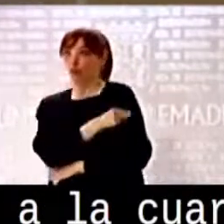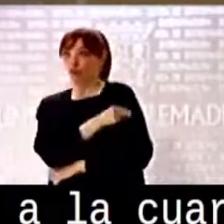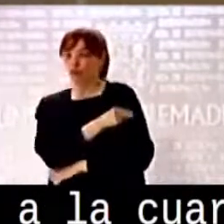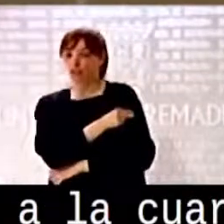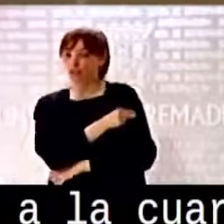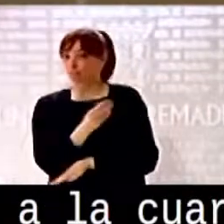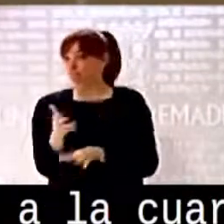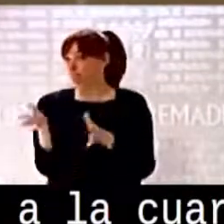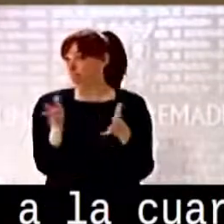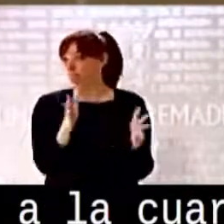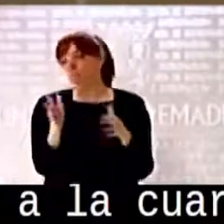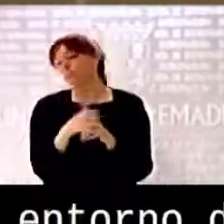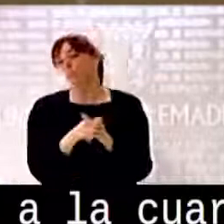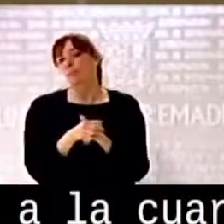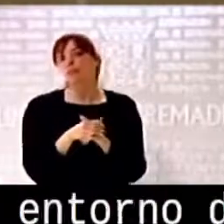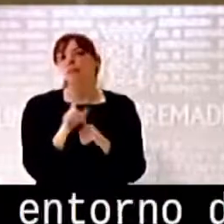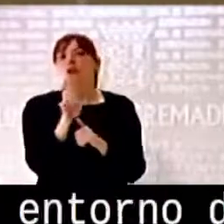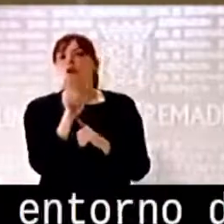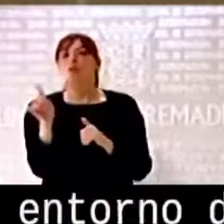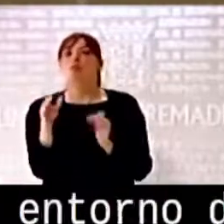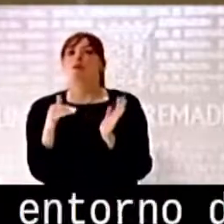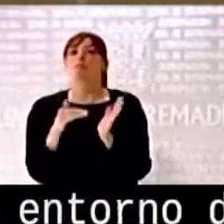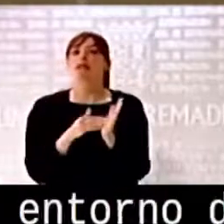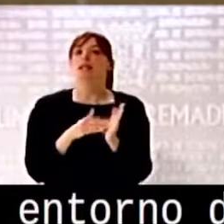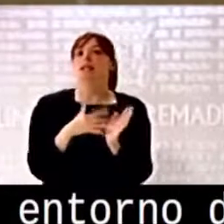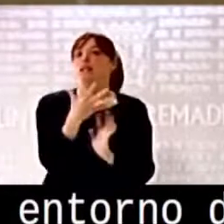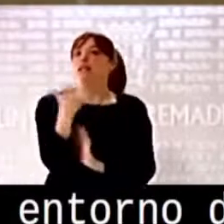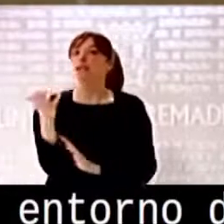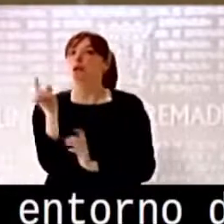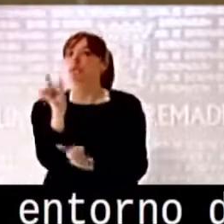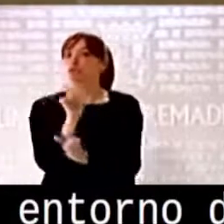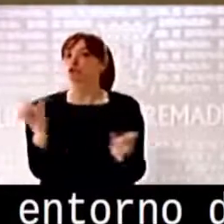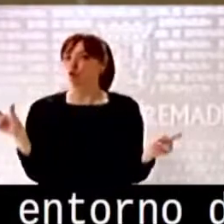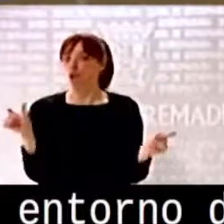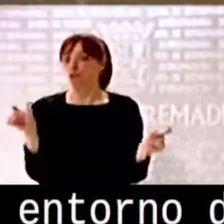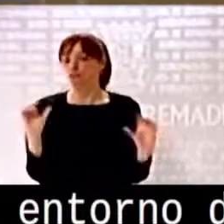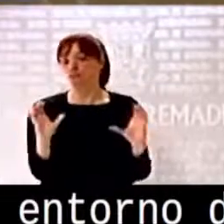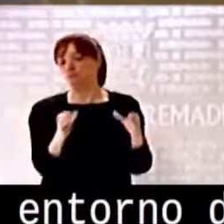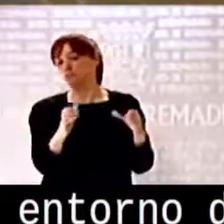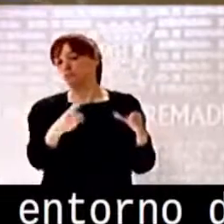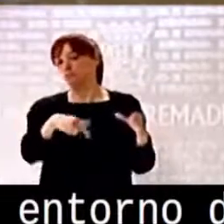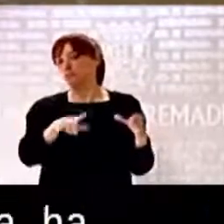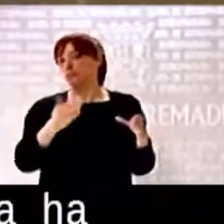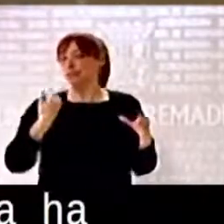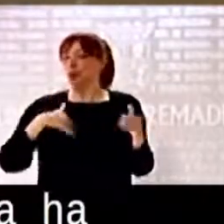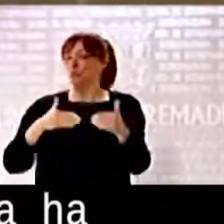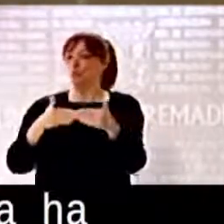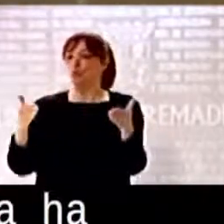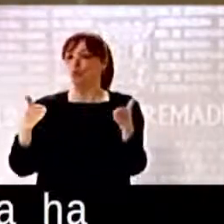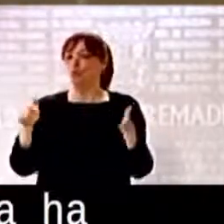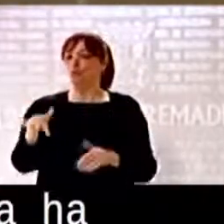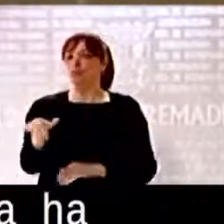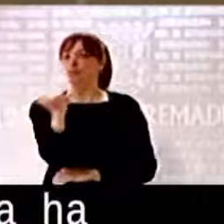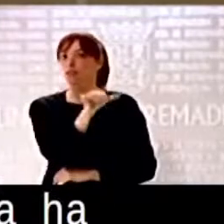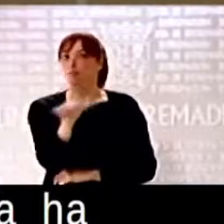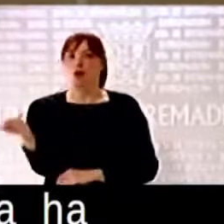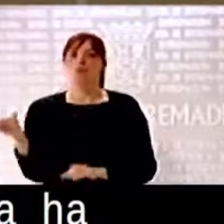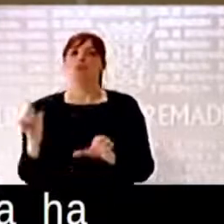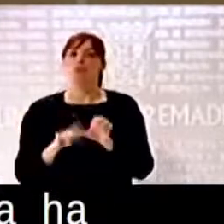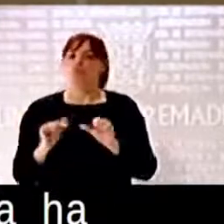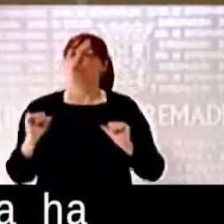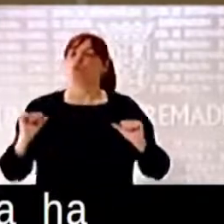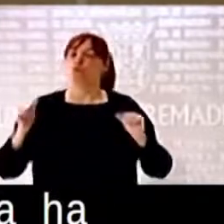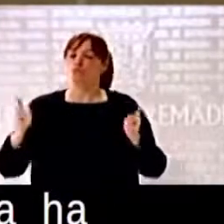a en torno de 11.500 personas y esta vacunación ya ha comenzado esta semana en